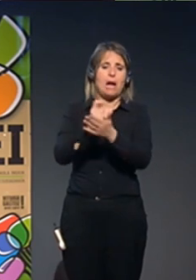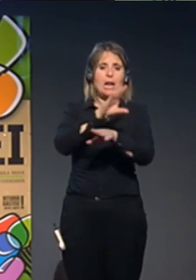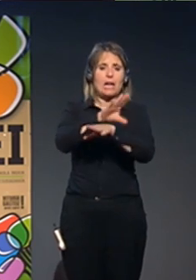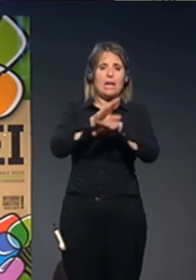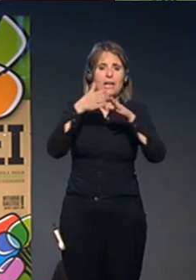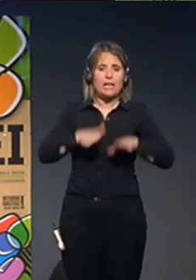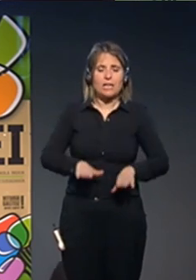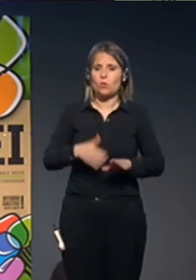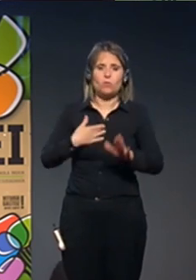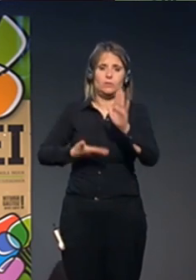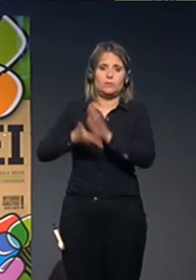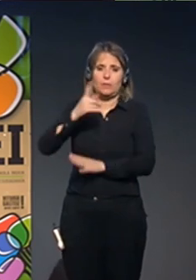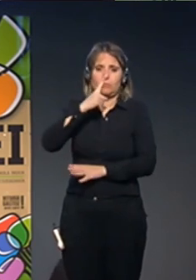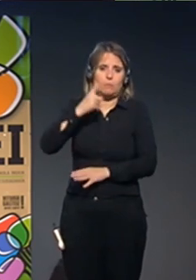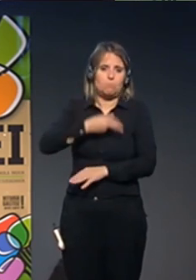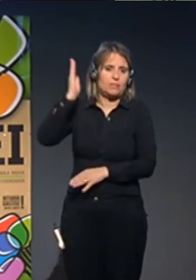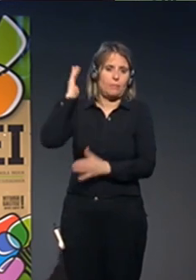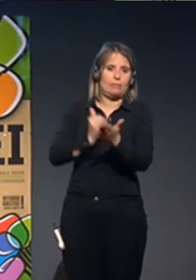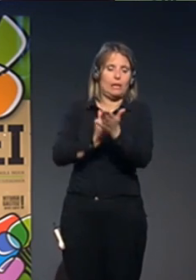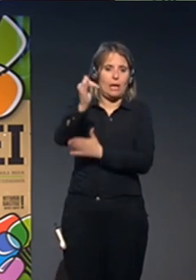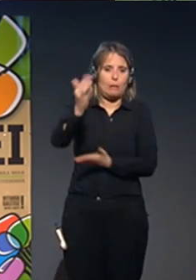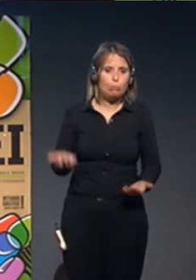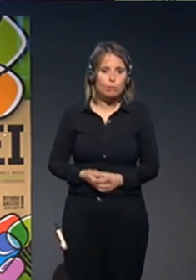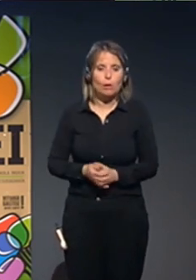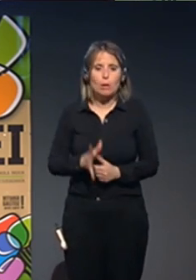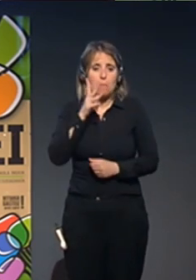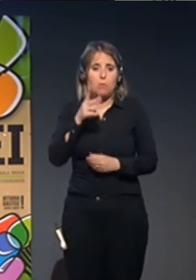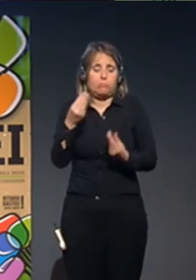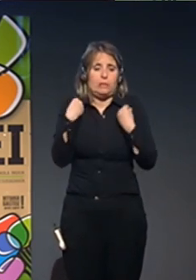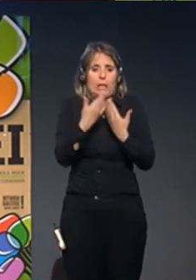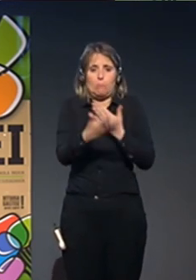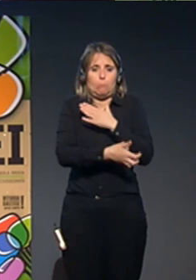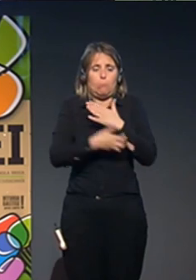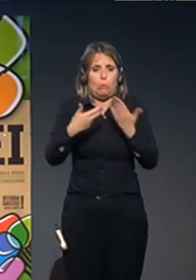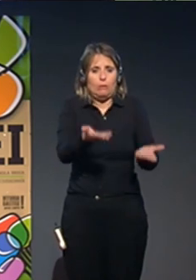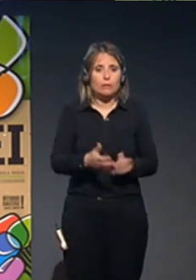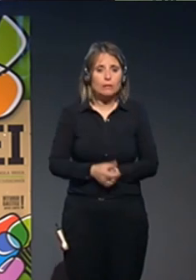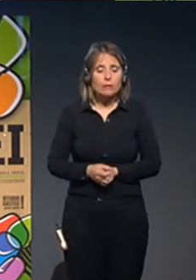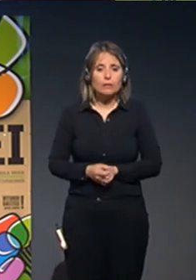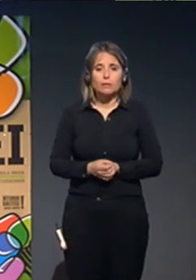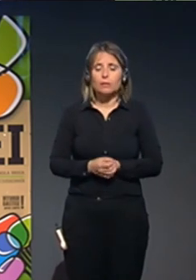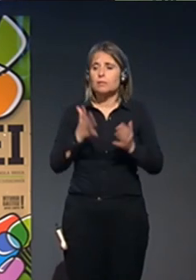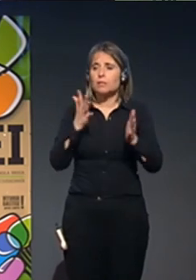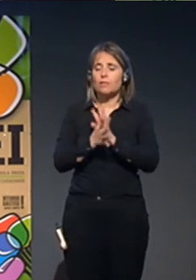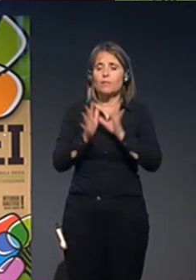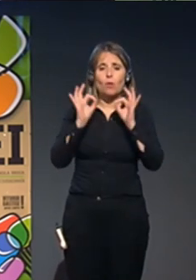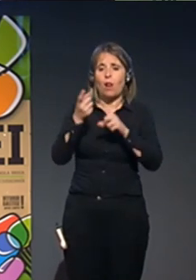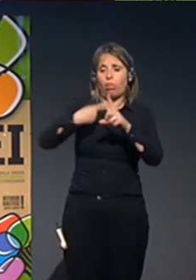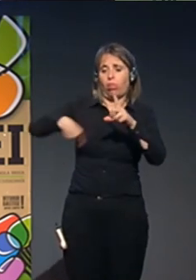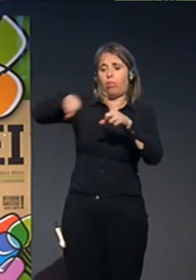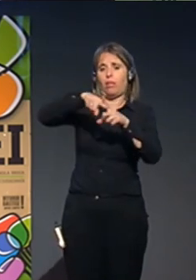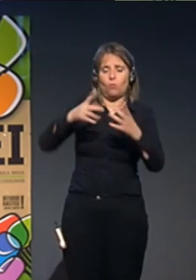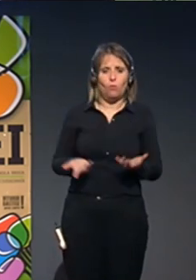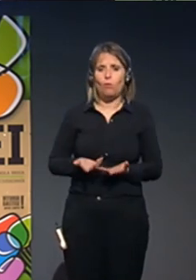y y que se vaya de una vez del campo porque ahí es una vida de miseria Entonces es todo un círculo vicioso fijaros Yo